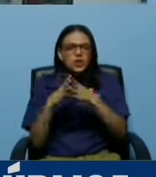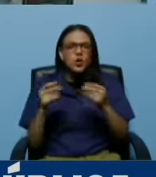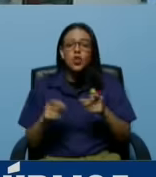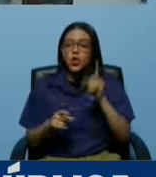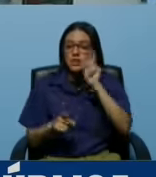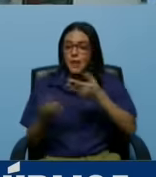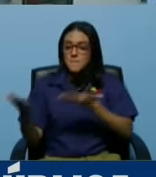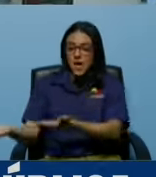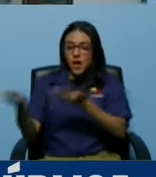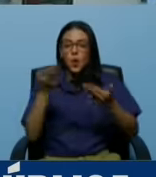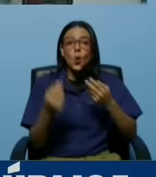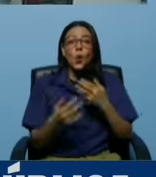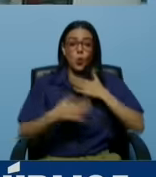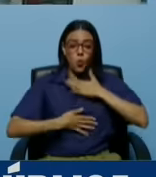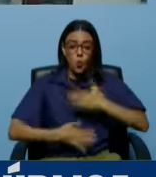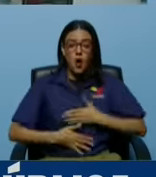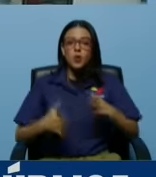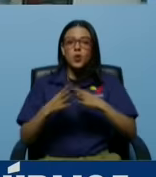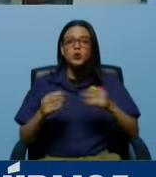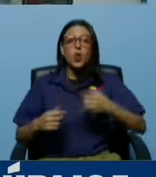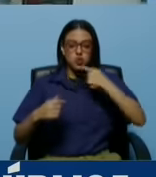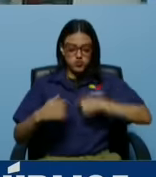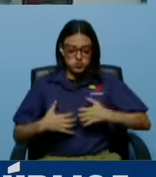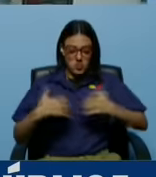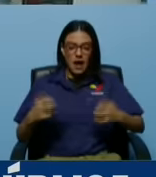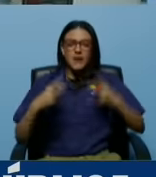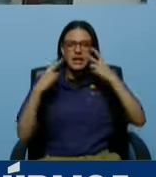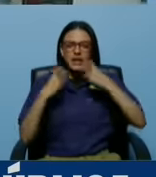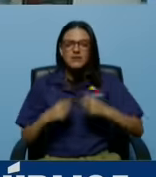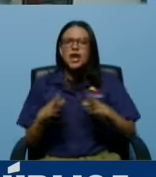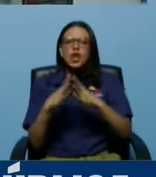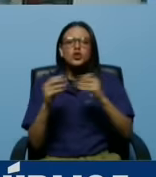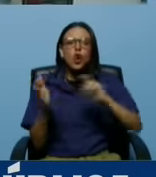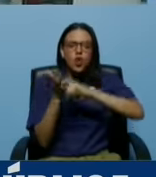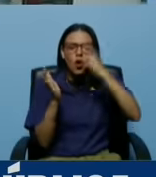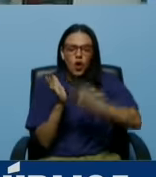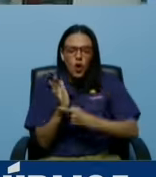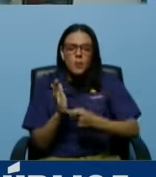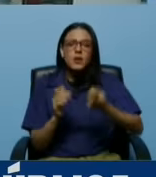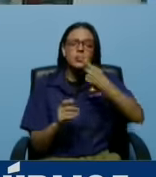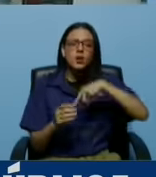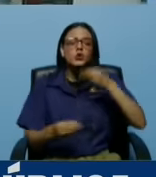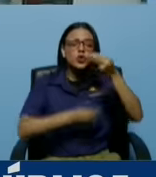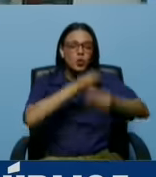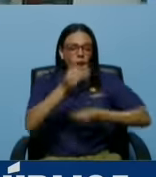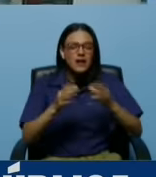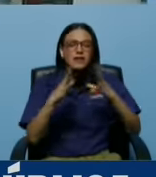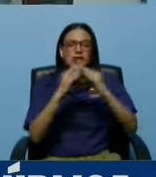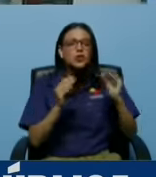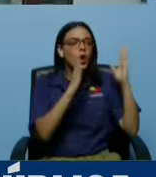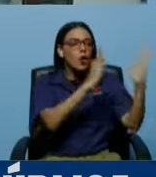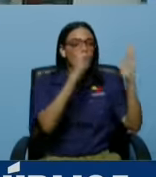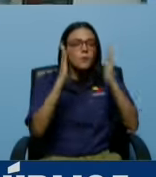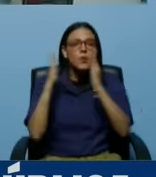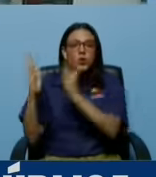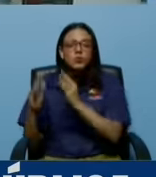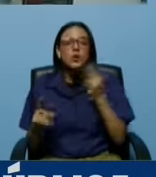cadáver, protocolos de autopsia, entre muchos otros. Todo esto determinó, repito, el